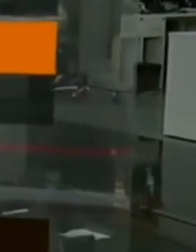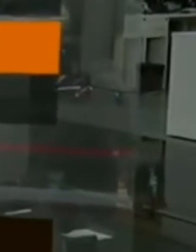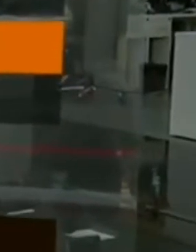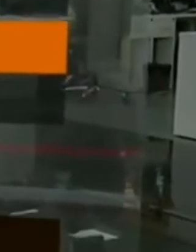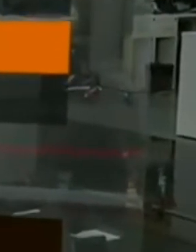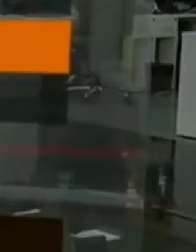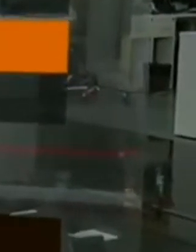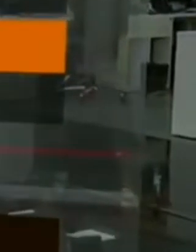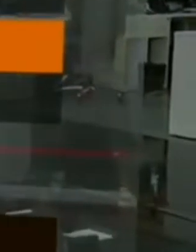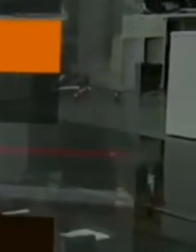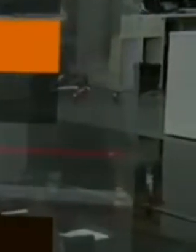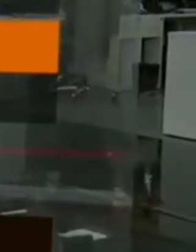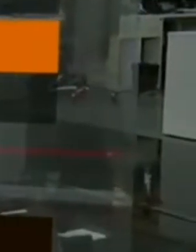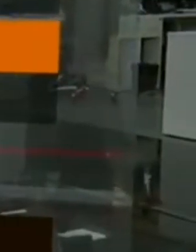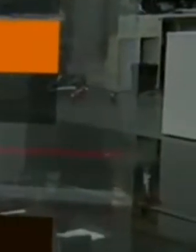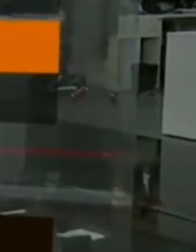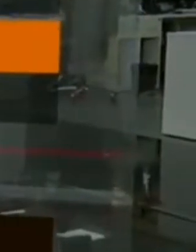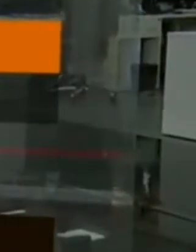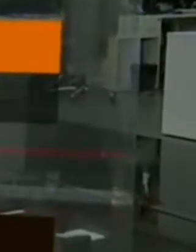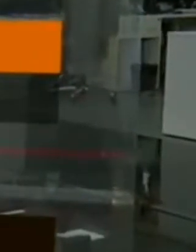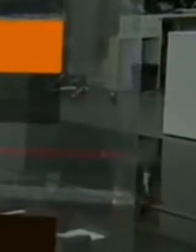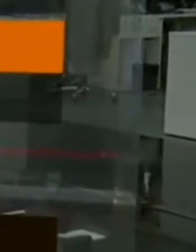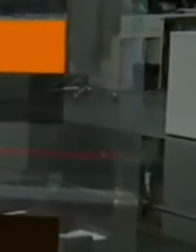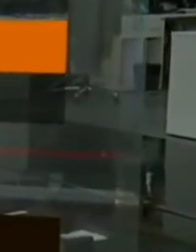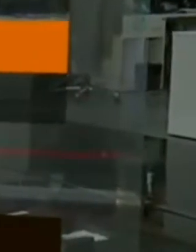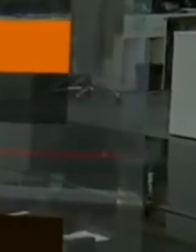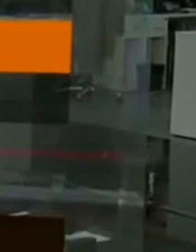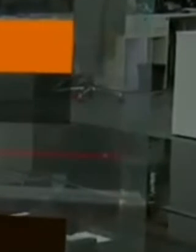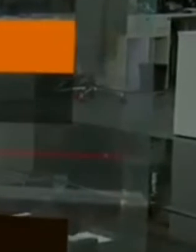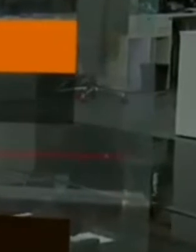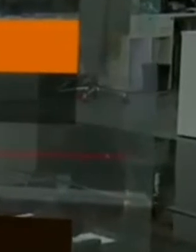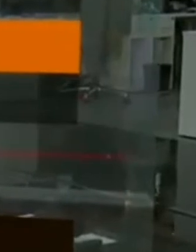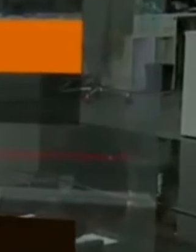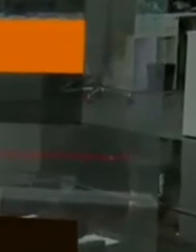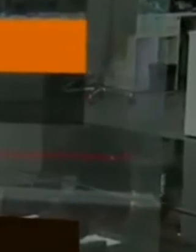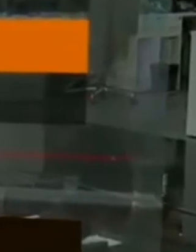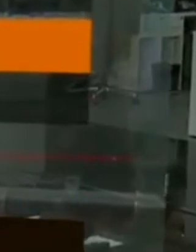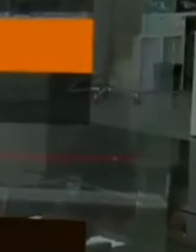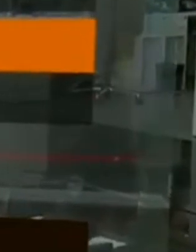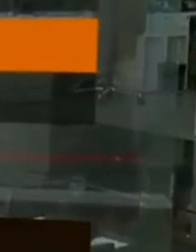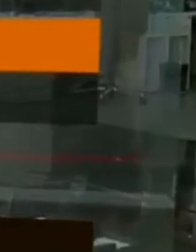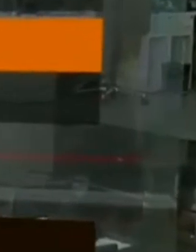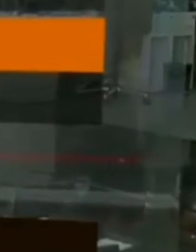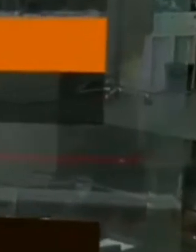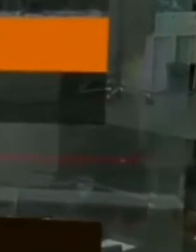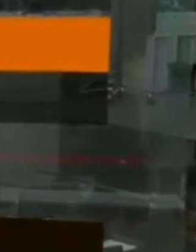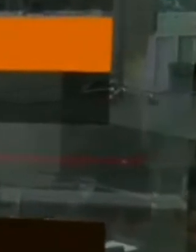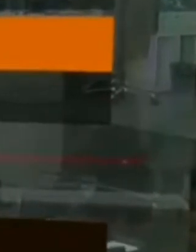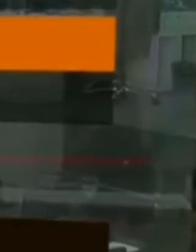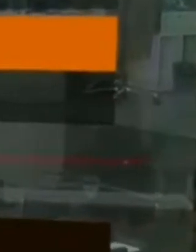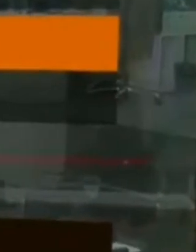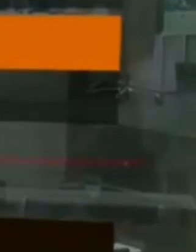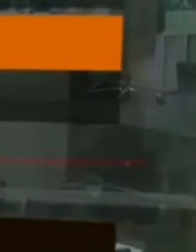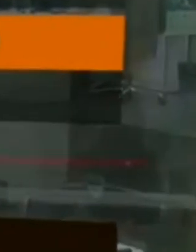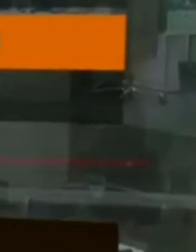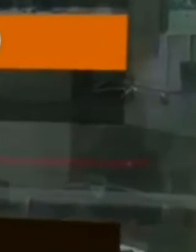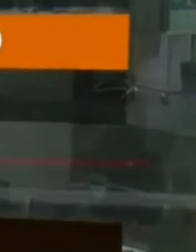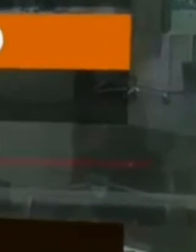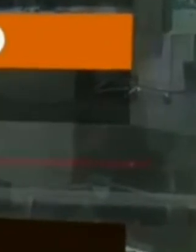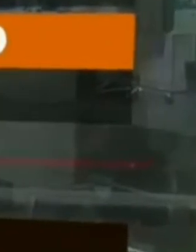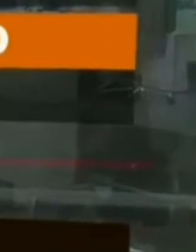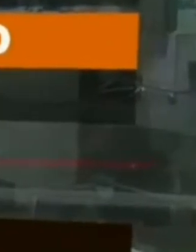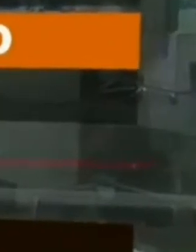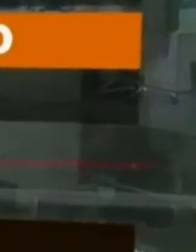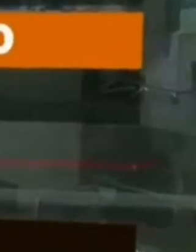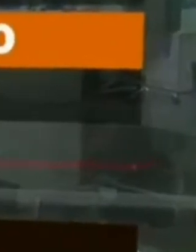60 y el 65% de los mayores de 50. Empieza una semana en la que, para cumplir los objetivos marcados por el